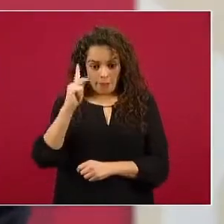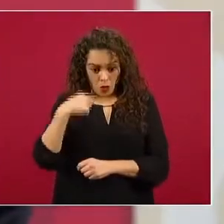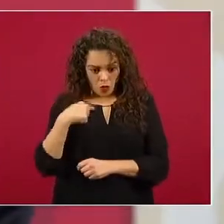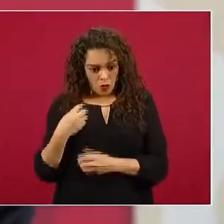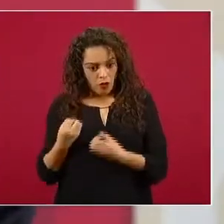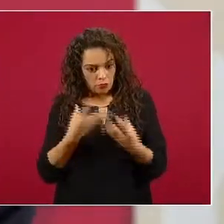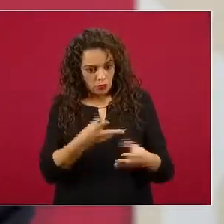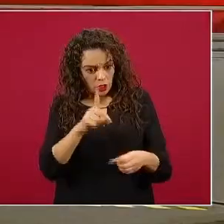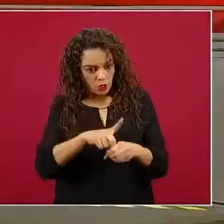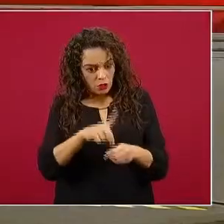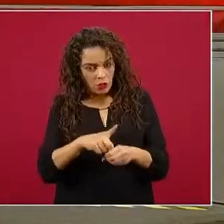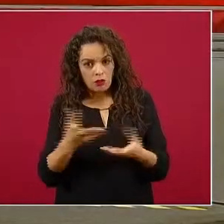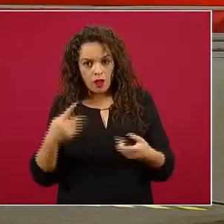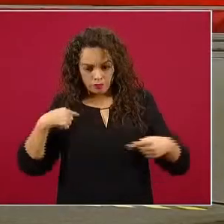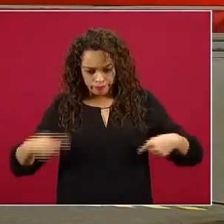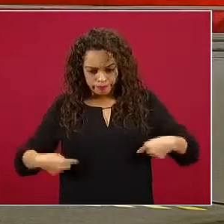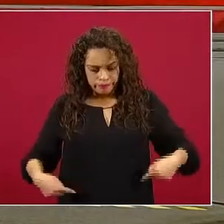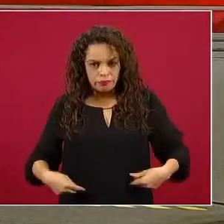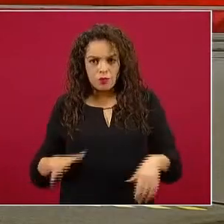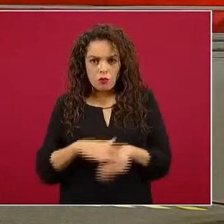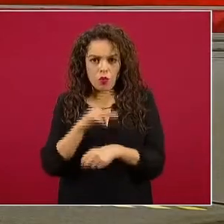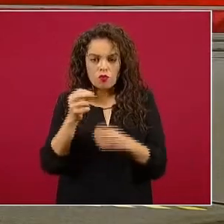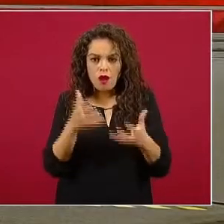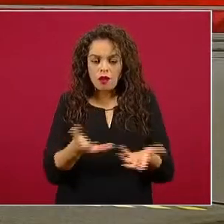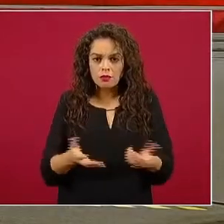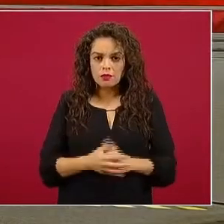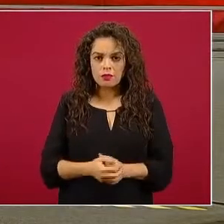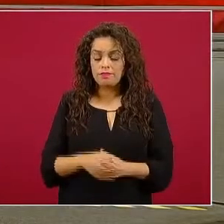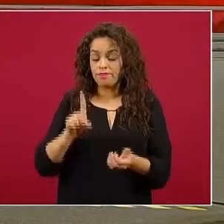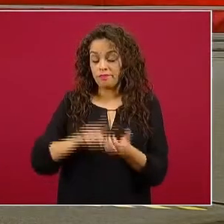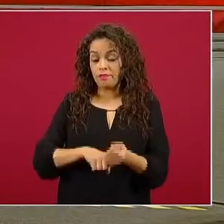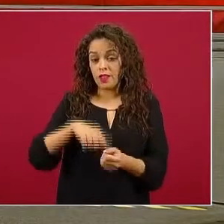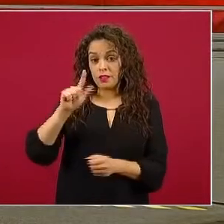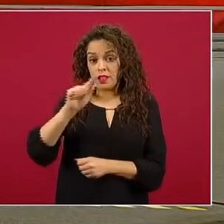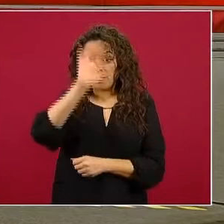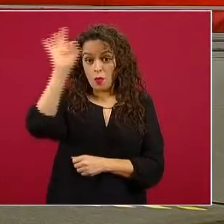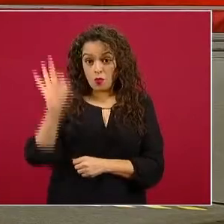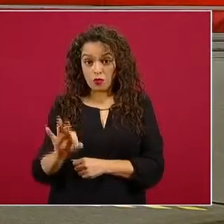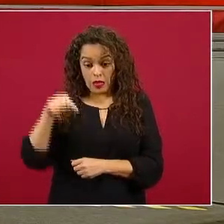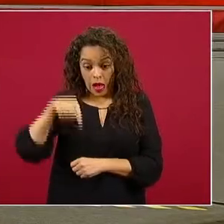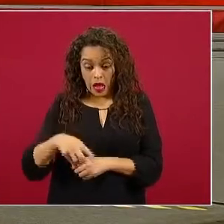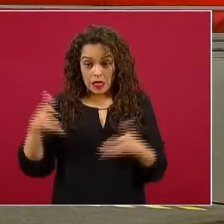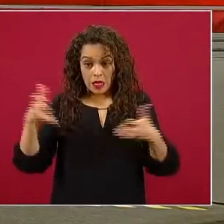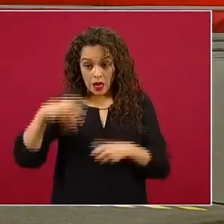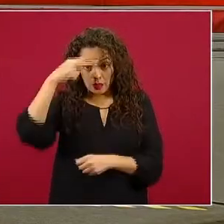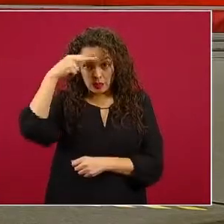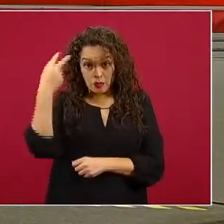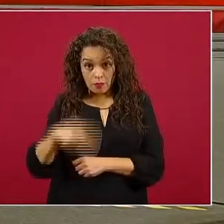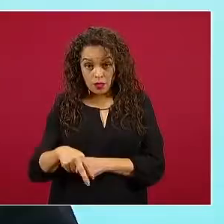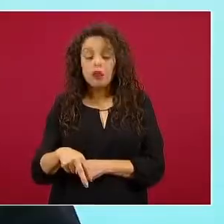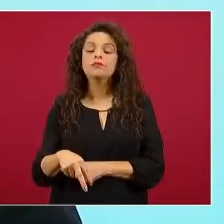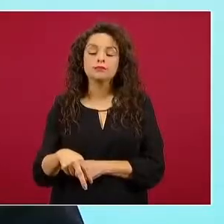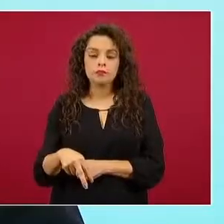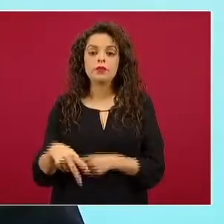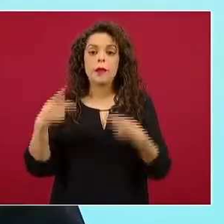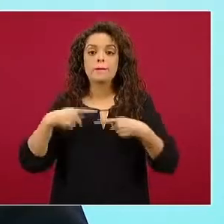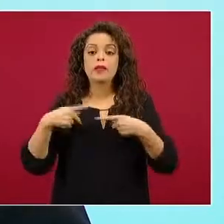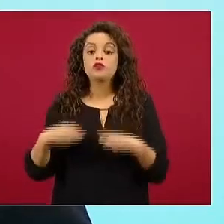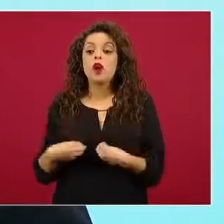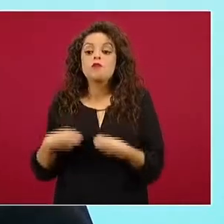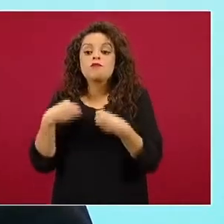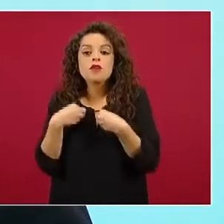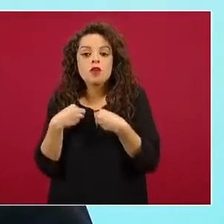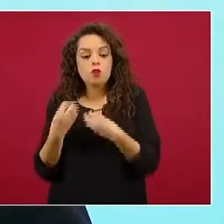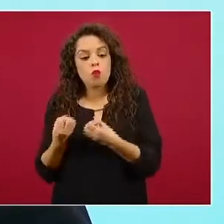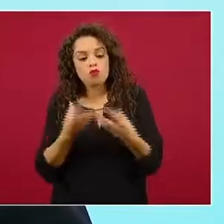ser querido, y lo que predomina en México, el 70% de los trasplantes que se hacen es de donante vivo. a diferencia de